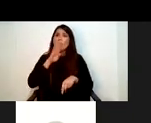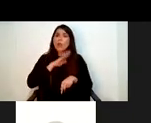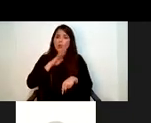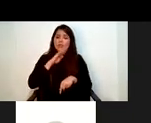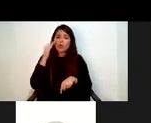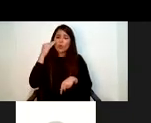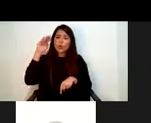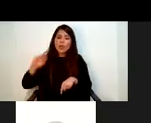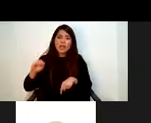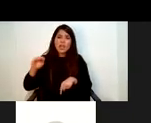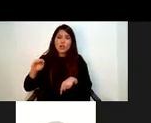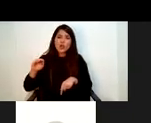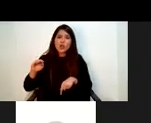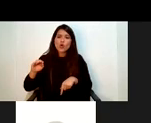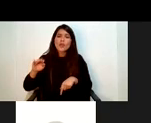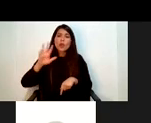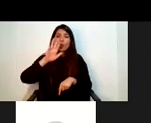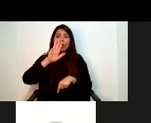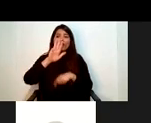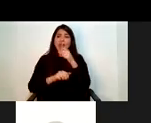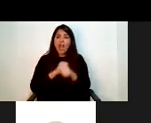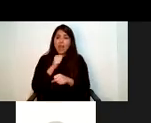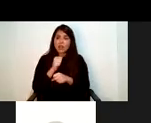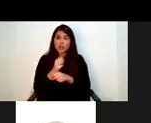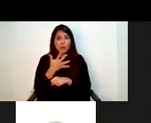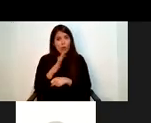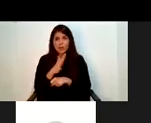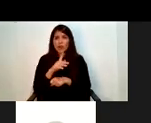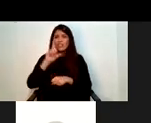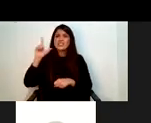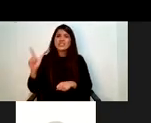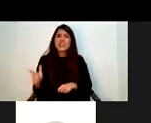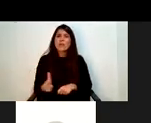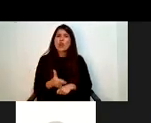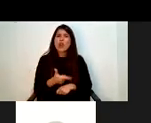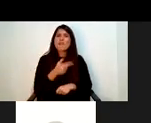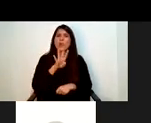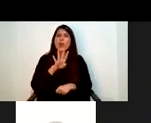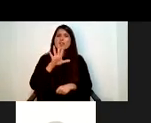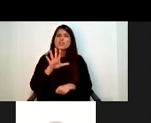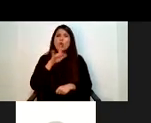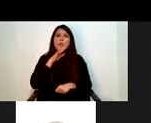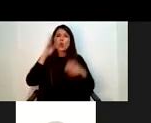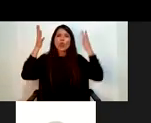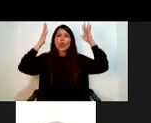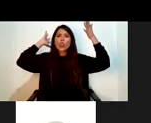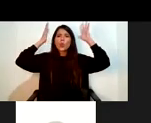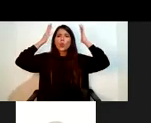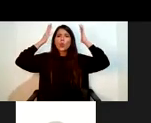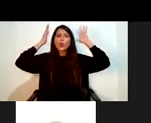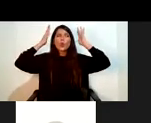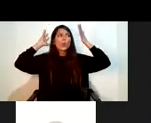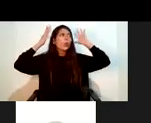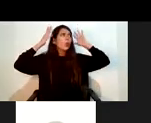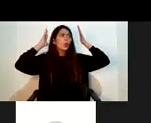niño de 9 años más o menos, que se demoraba 45 minutos en la ducha y siempre que había